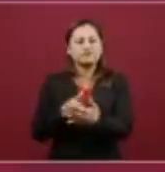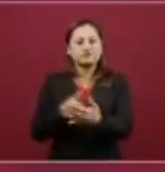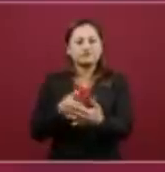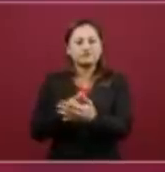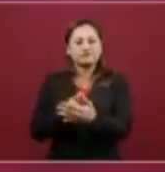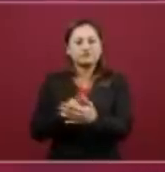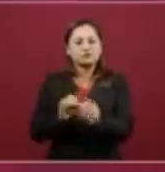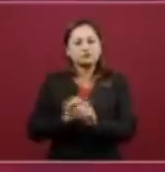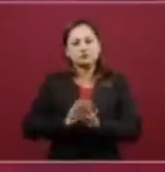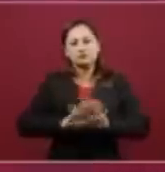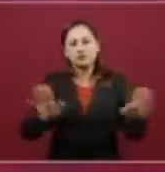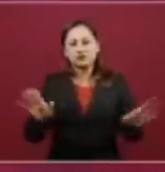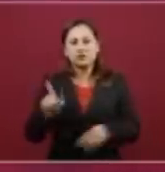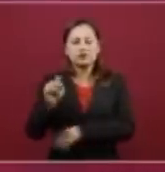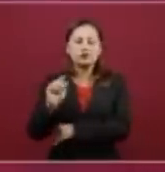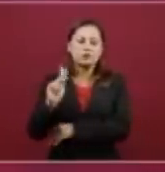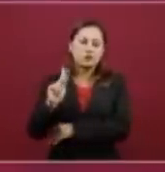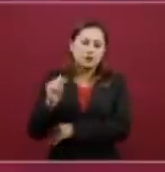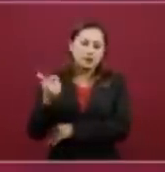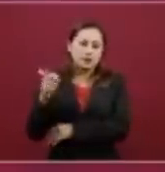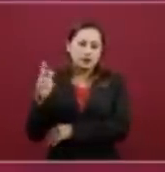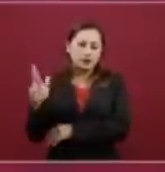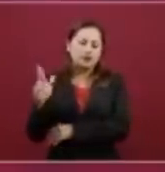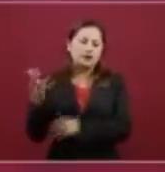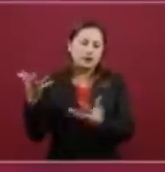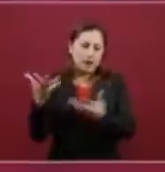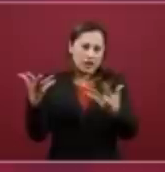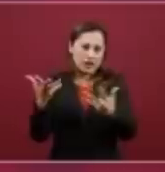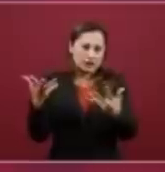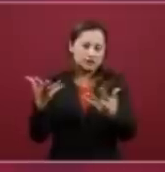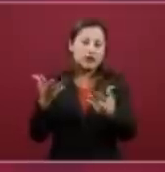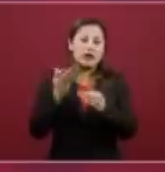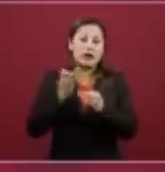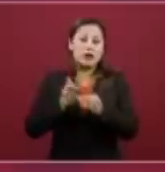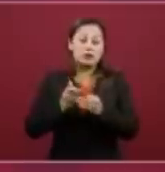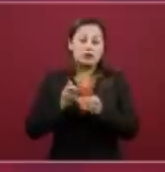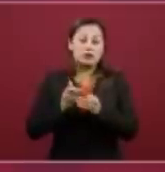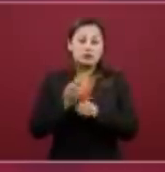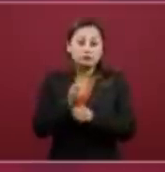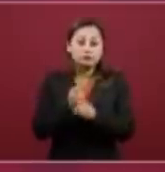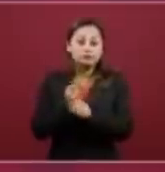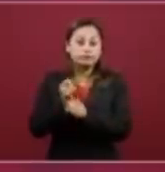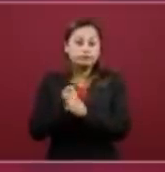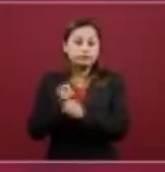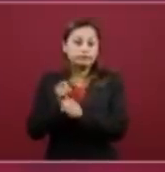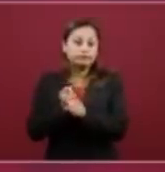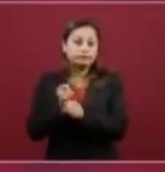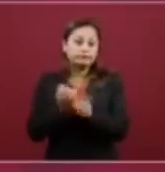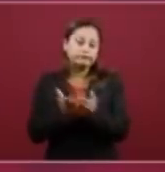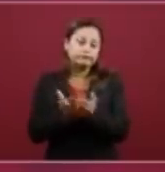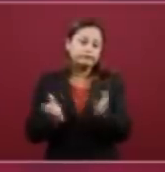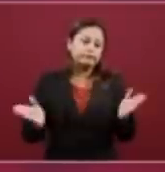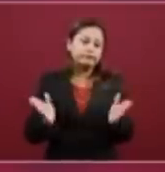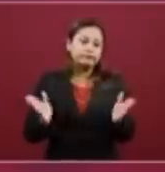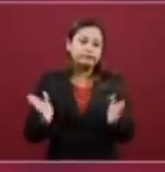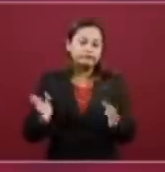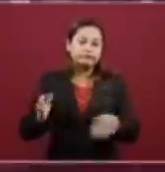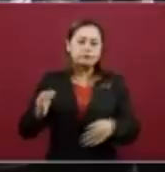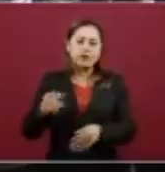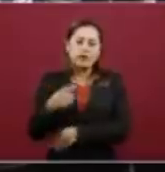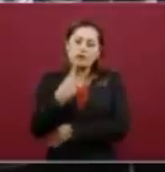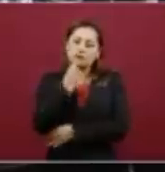coadyuvancia por parte de la Fiscalía General de la República y está en el pleno desarrollo del proceso, del desahogo del proceso judicial.